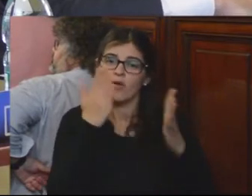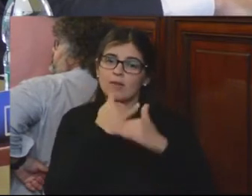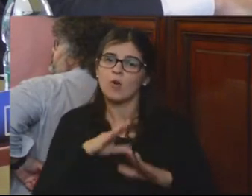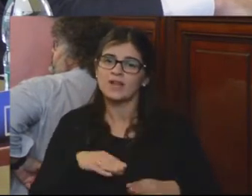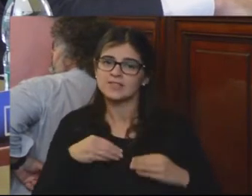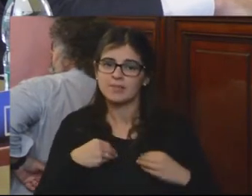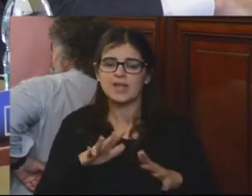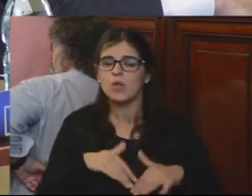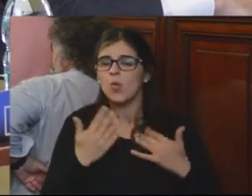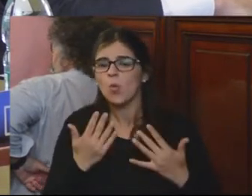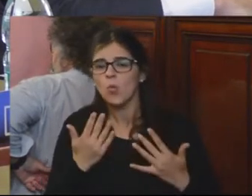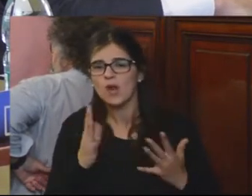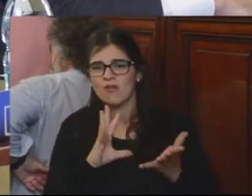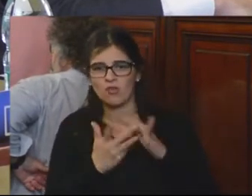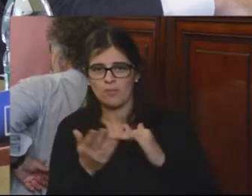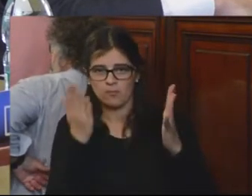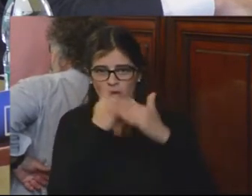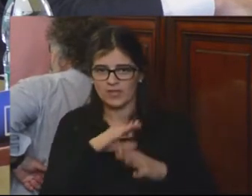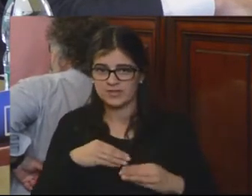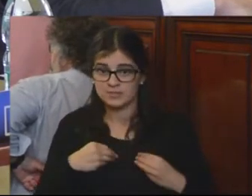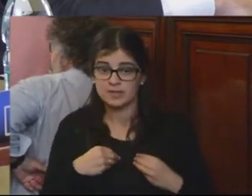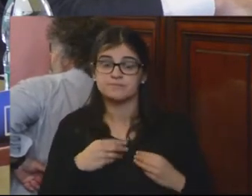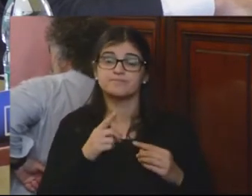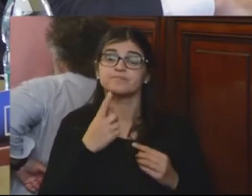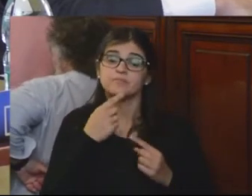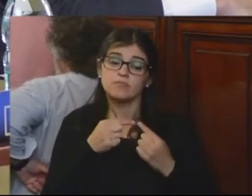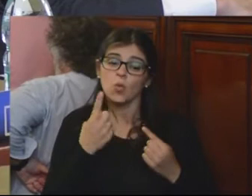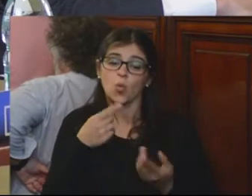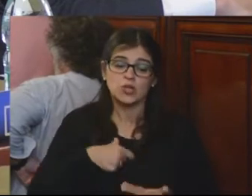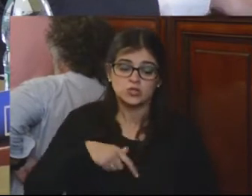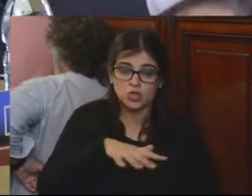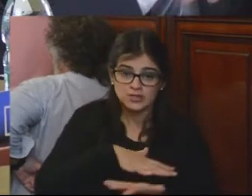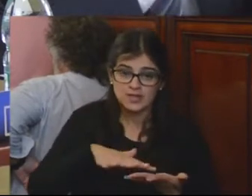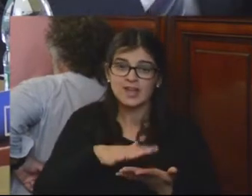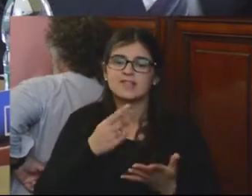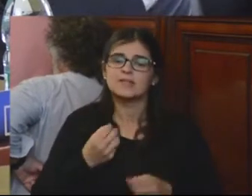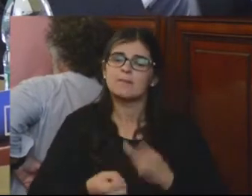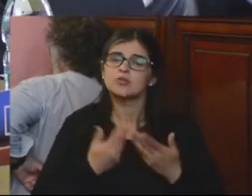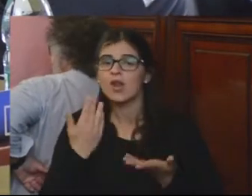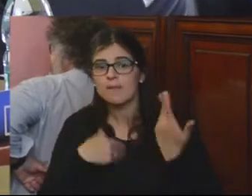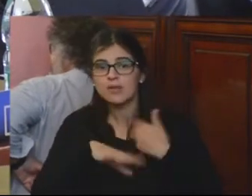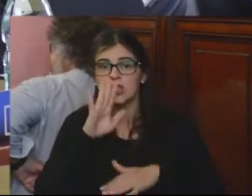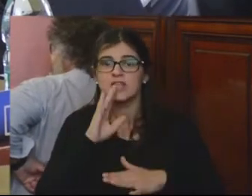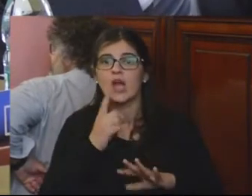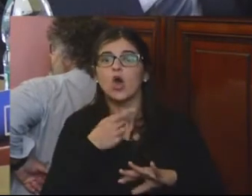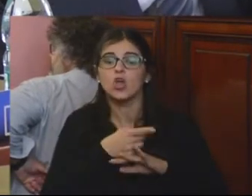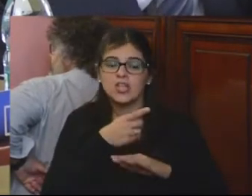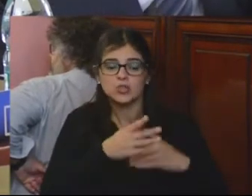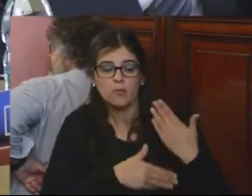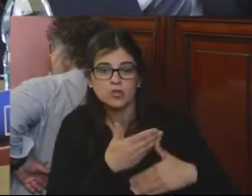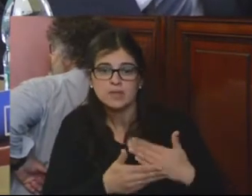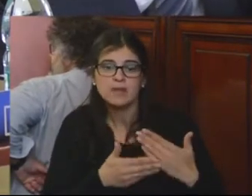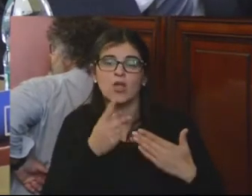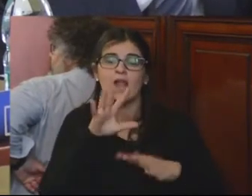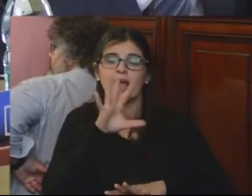desde ningún punto de vista como tampoco son avalados por una sociedad que se expresó mayoritariamente en contra de esos procedimientos en